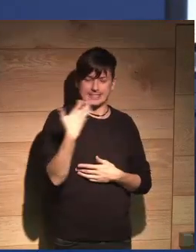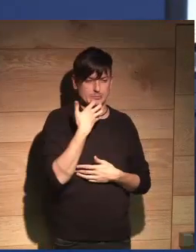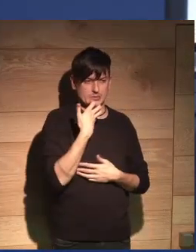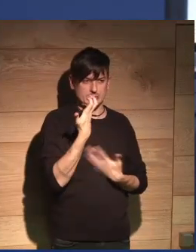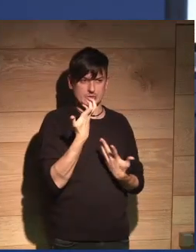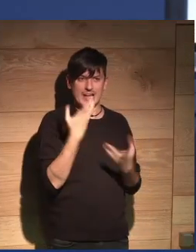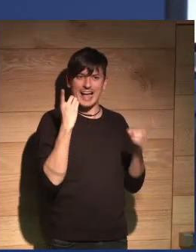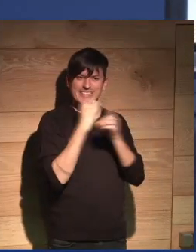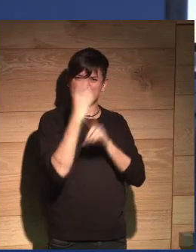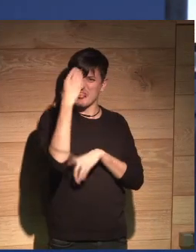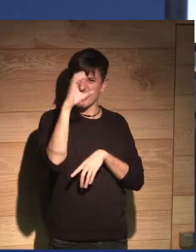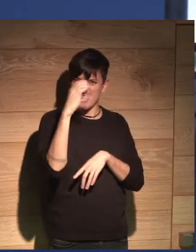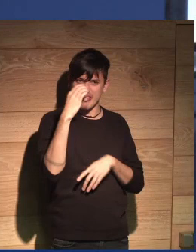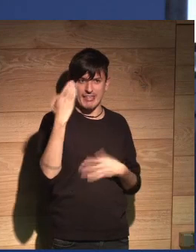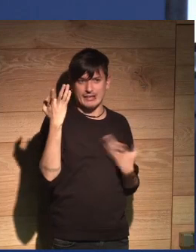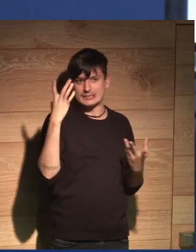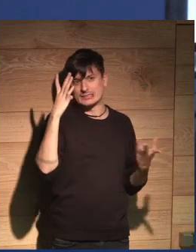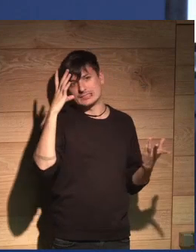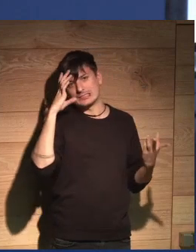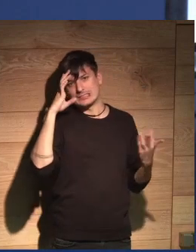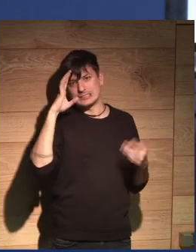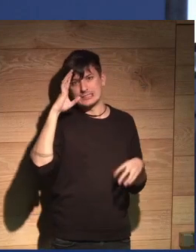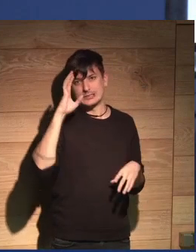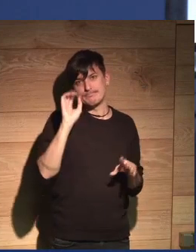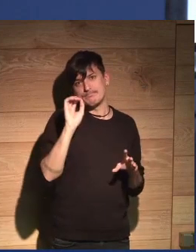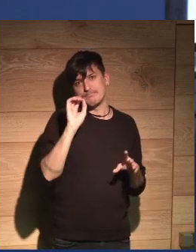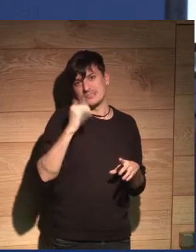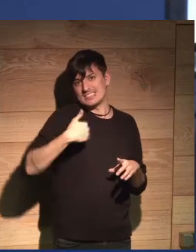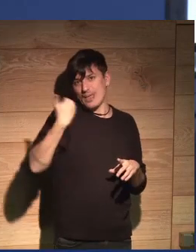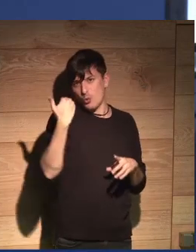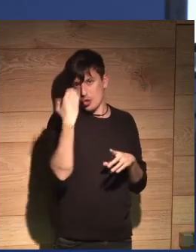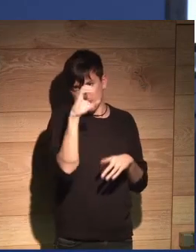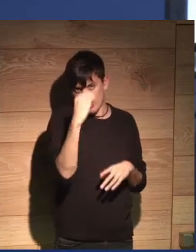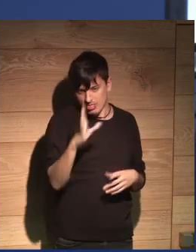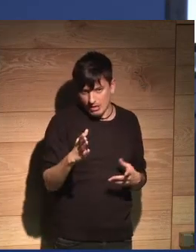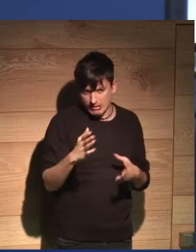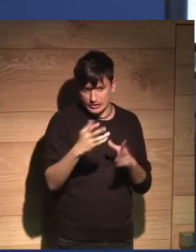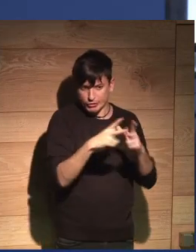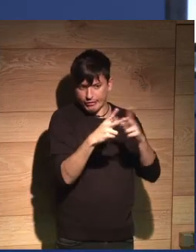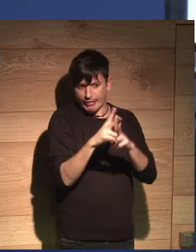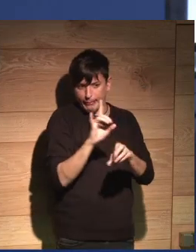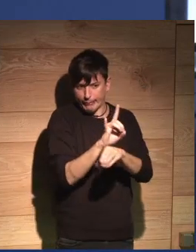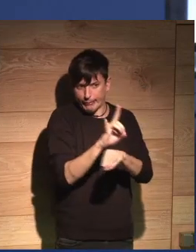la anticiencia y la pseudociencia presente en la sociedad y el engaño presente en la sociedad, pero